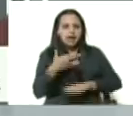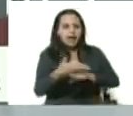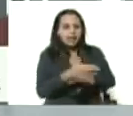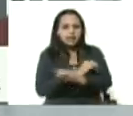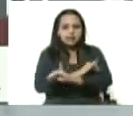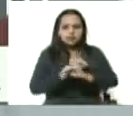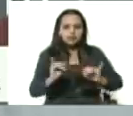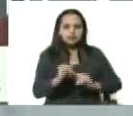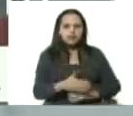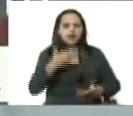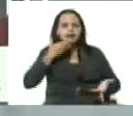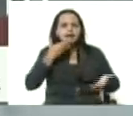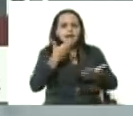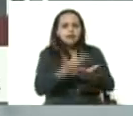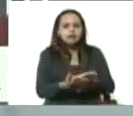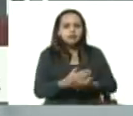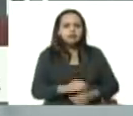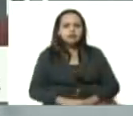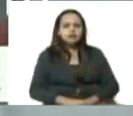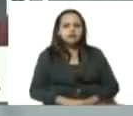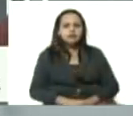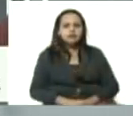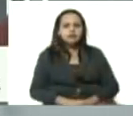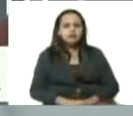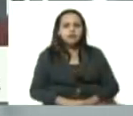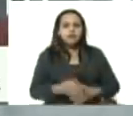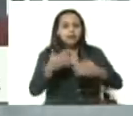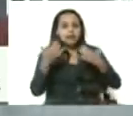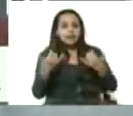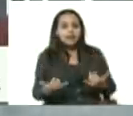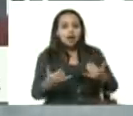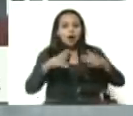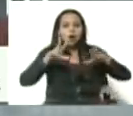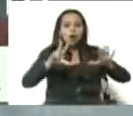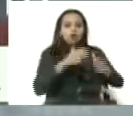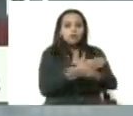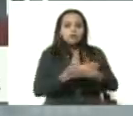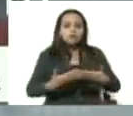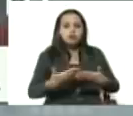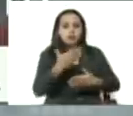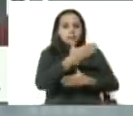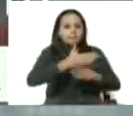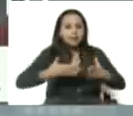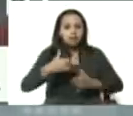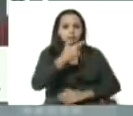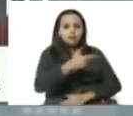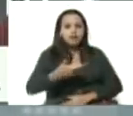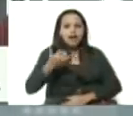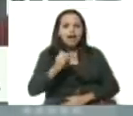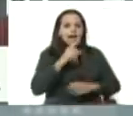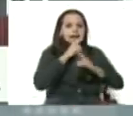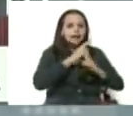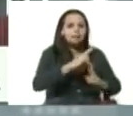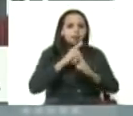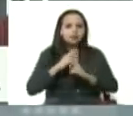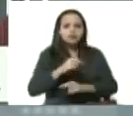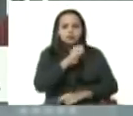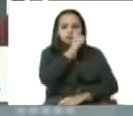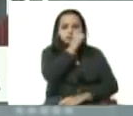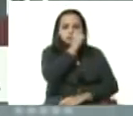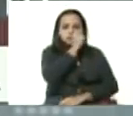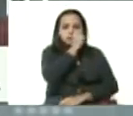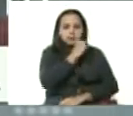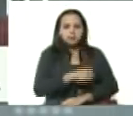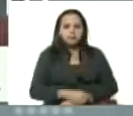despedirme, agradecer a que ya casi 8.5 millones de personas han respondido la